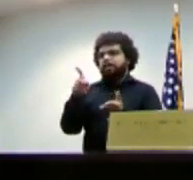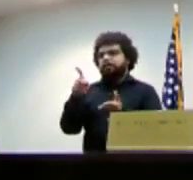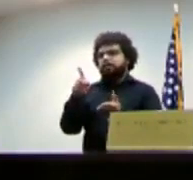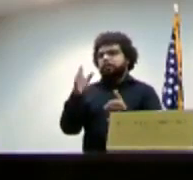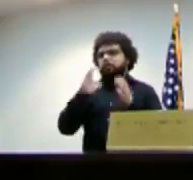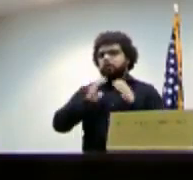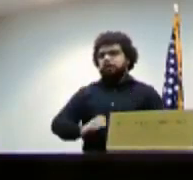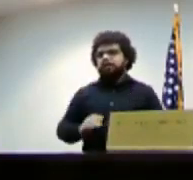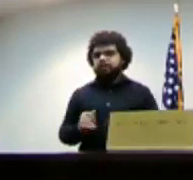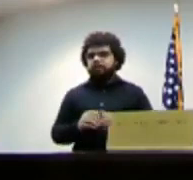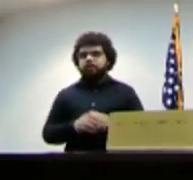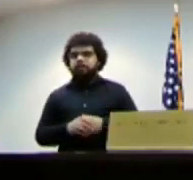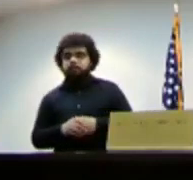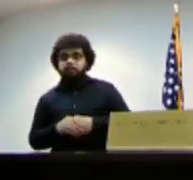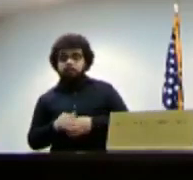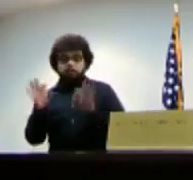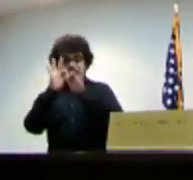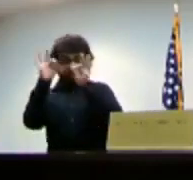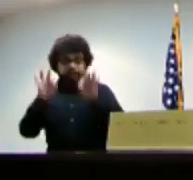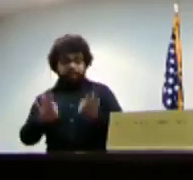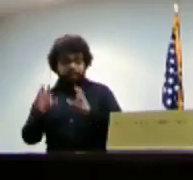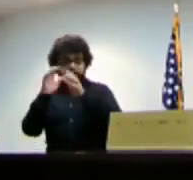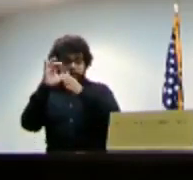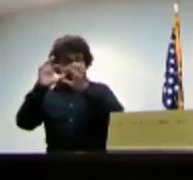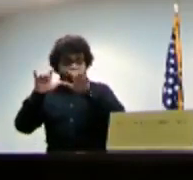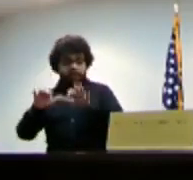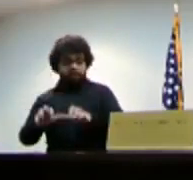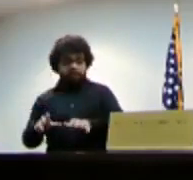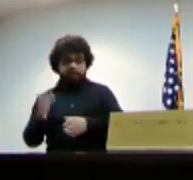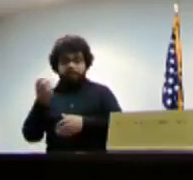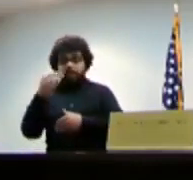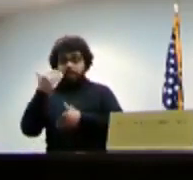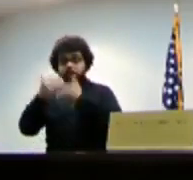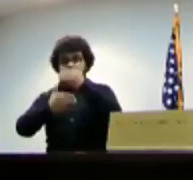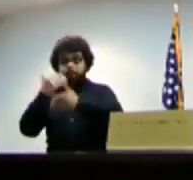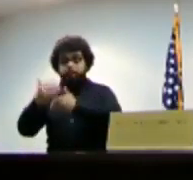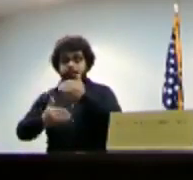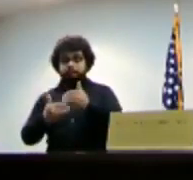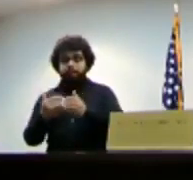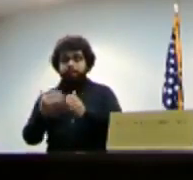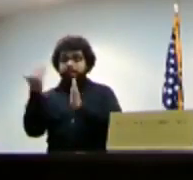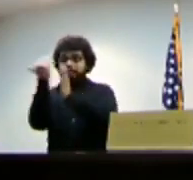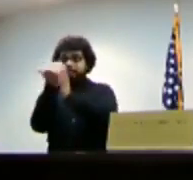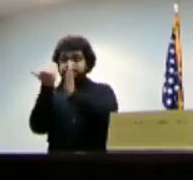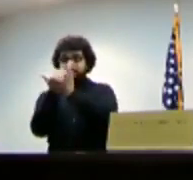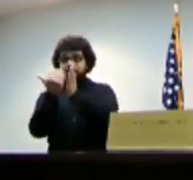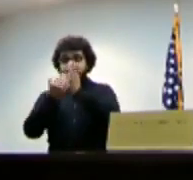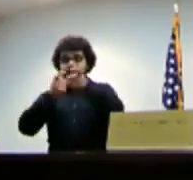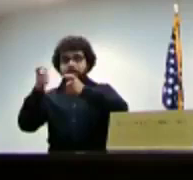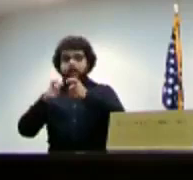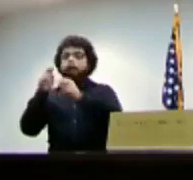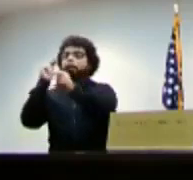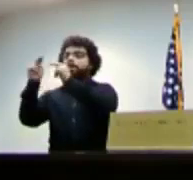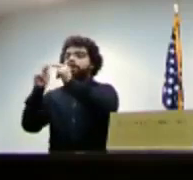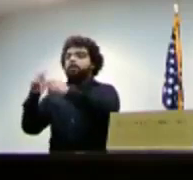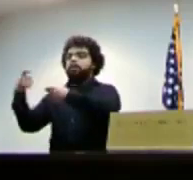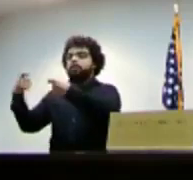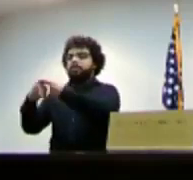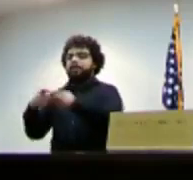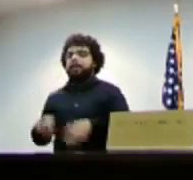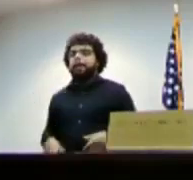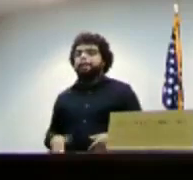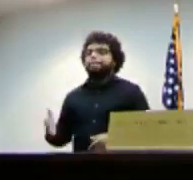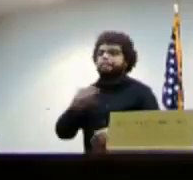Lo que está en la factura escrito y cómo está la factura organizada es estructurado y regulado por el negociador de energía. La pregunta